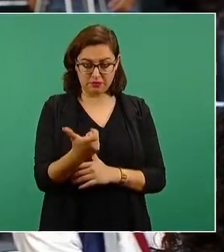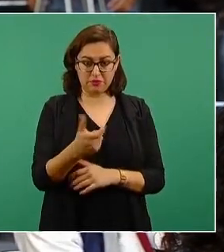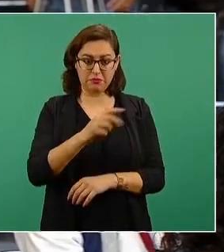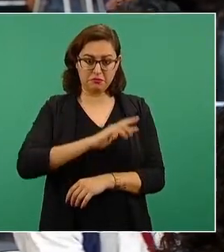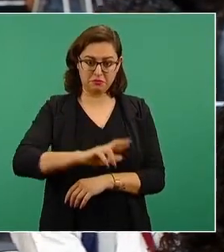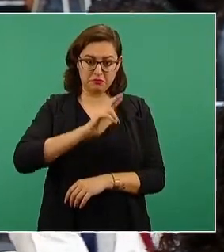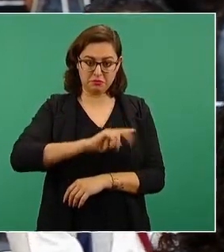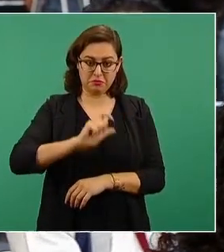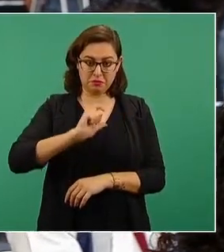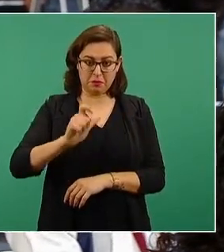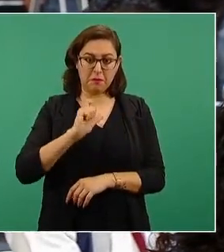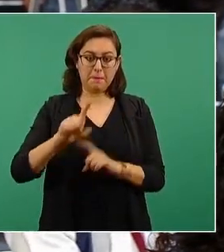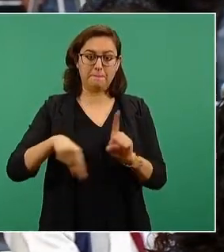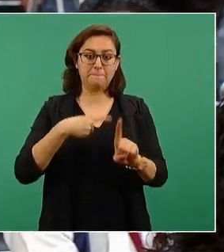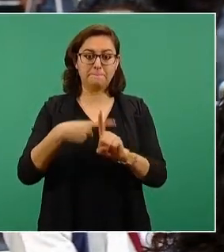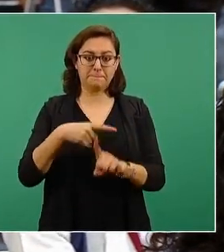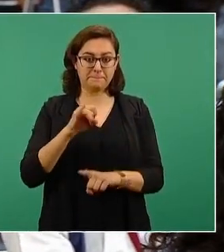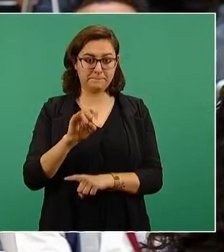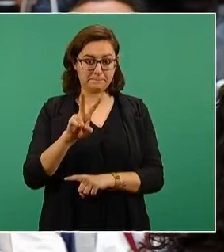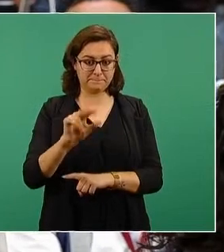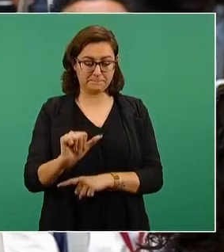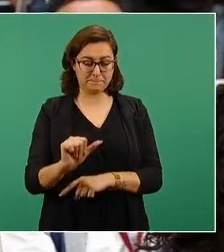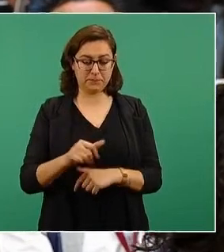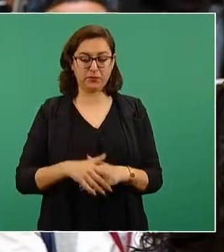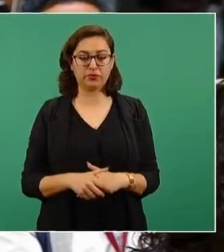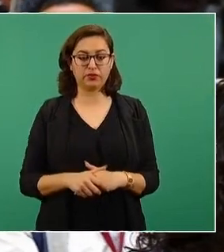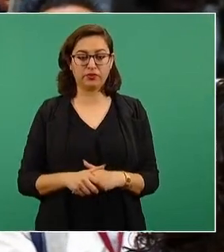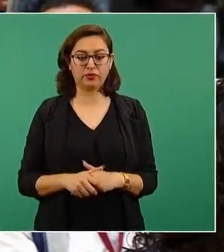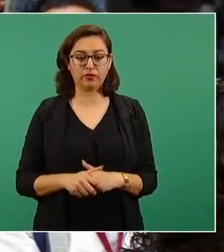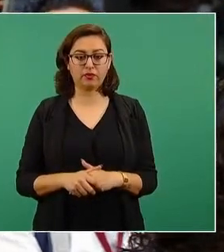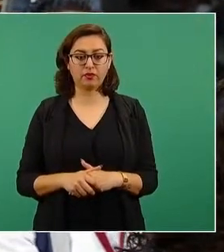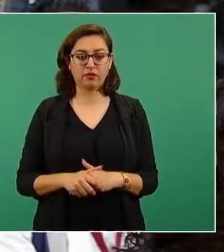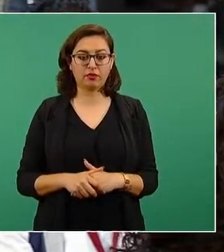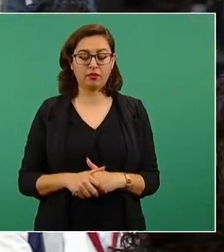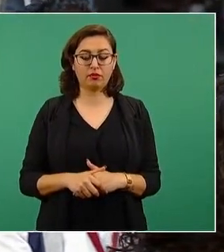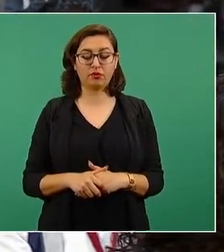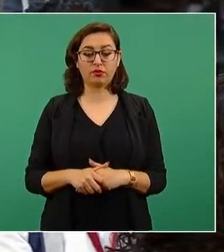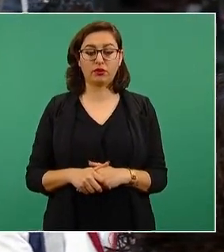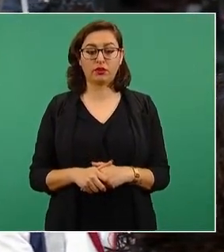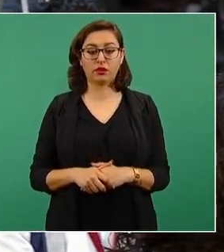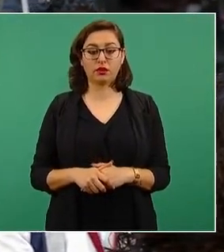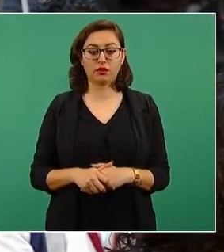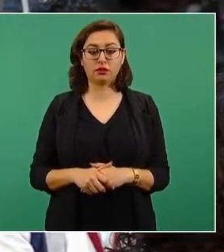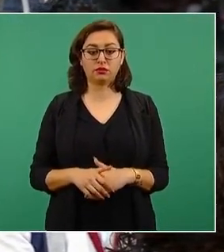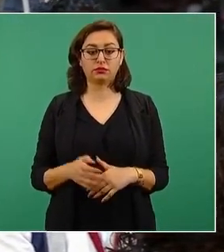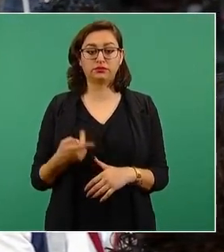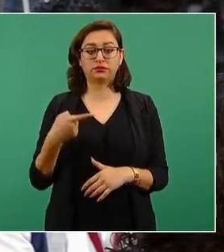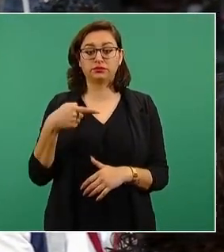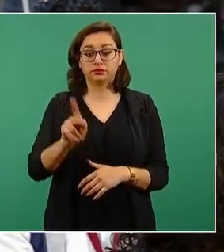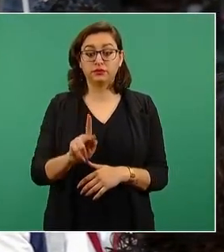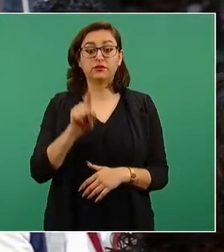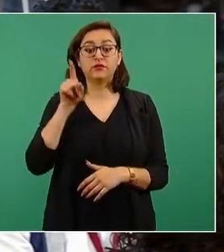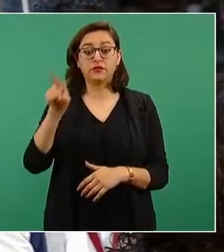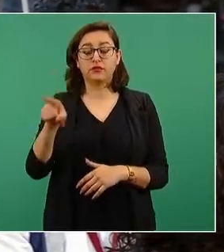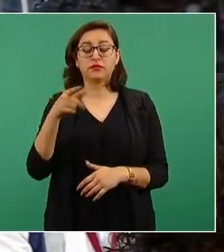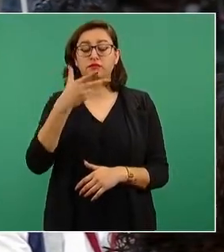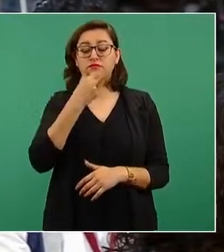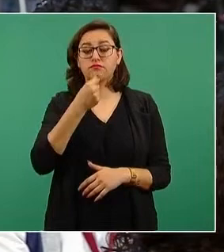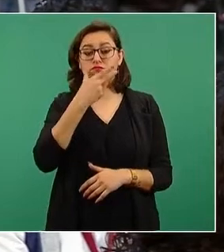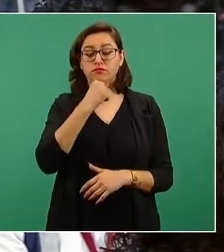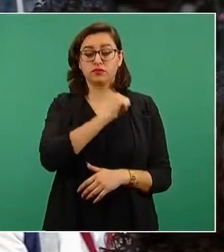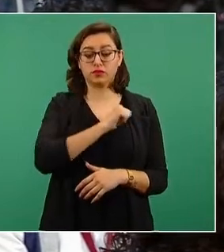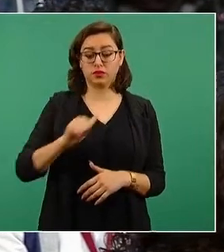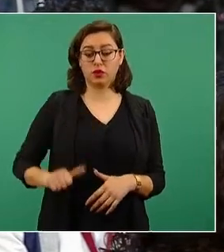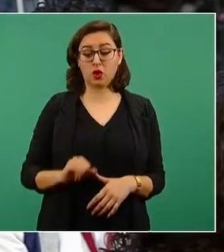IVA, según el contrato en poder de Nación 14. Aunque el día de la entrega del equipo, el alcalde Juan Rodolfo Sánchez Gómez